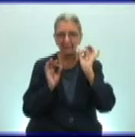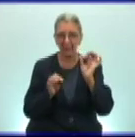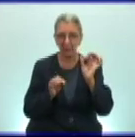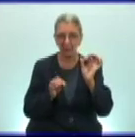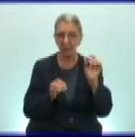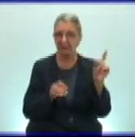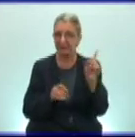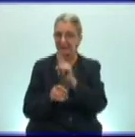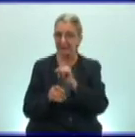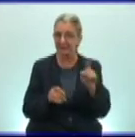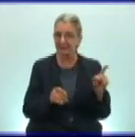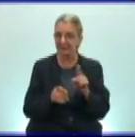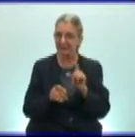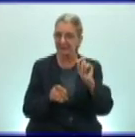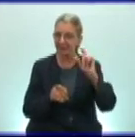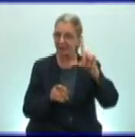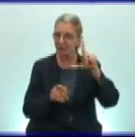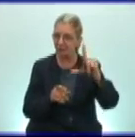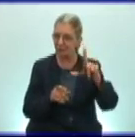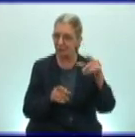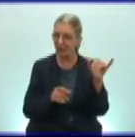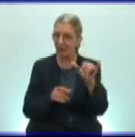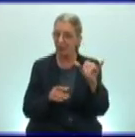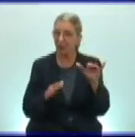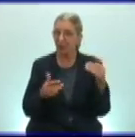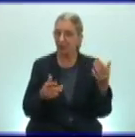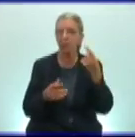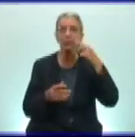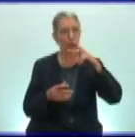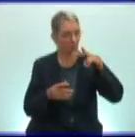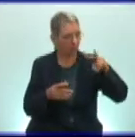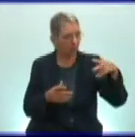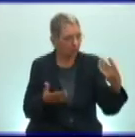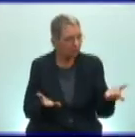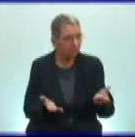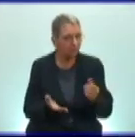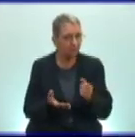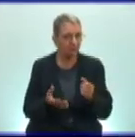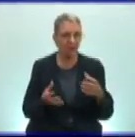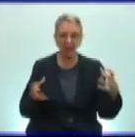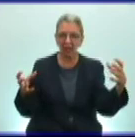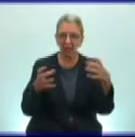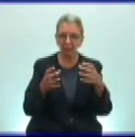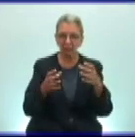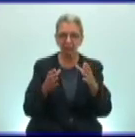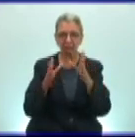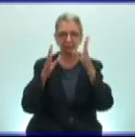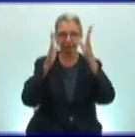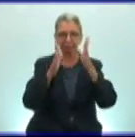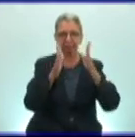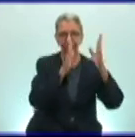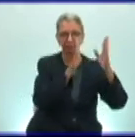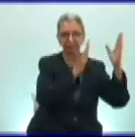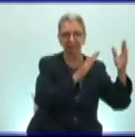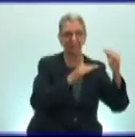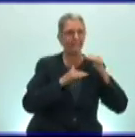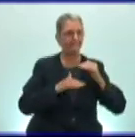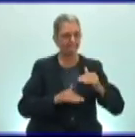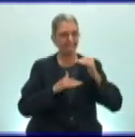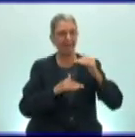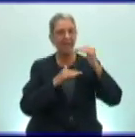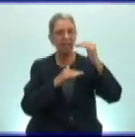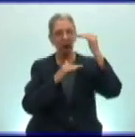representar la letra Z mayúscula. Además le preguntan en qué grupo y periodo se encuentra. Importante que